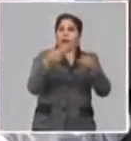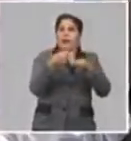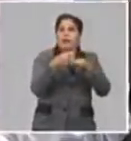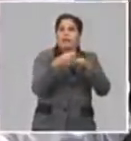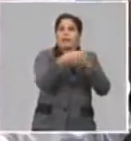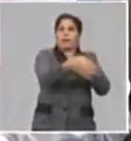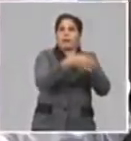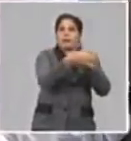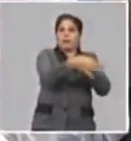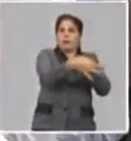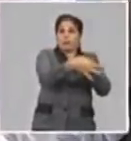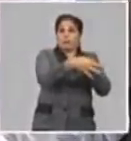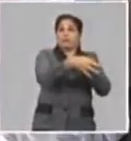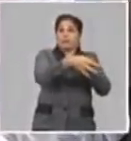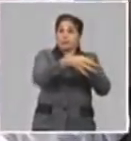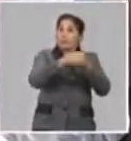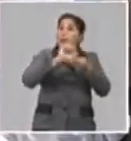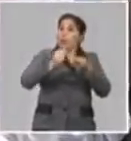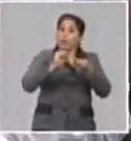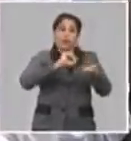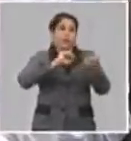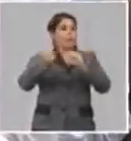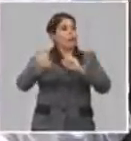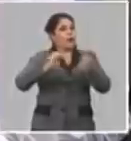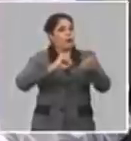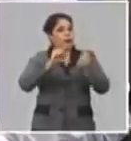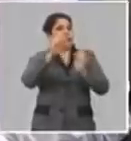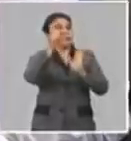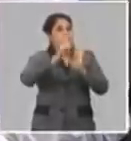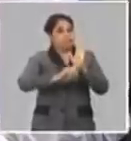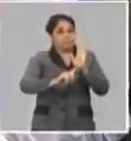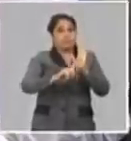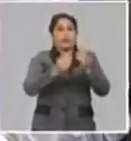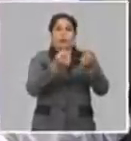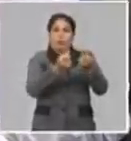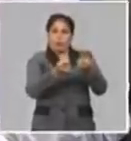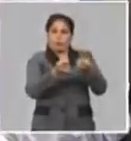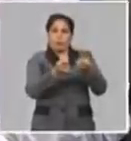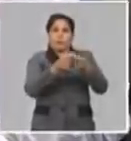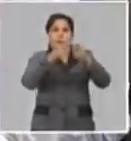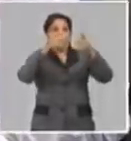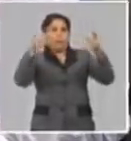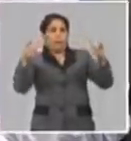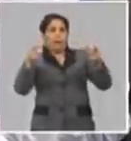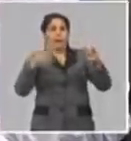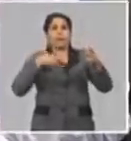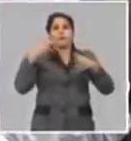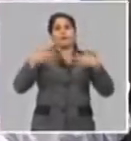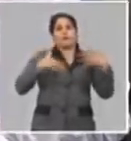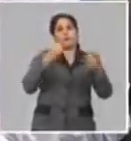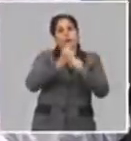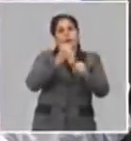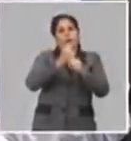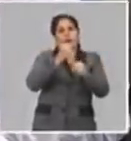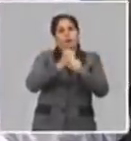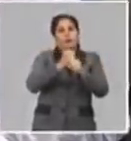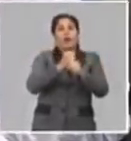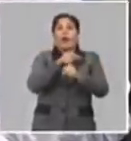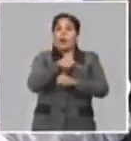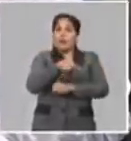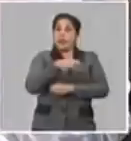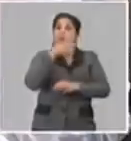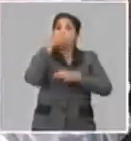financieros, el ahorro, el incremento de la eficiencia y la motivación por el trabajo. Y señalo